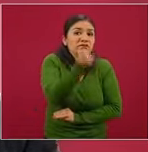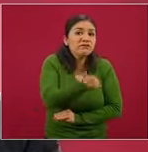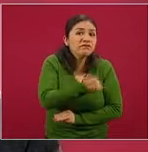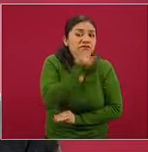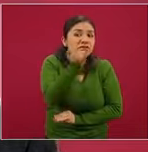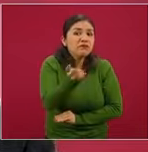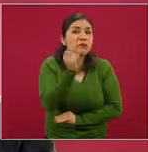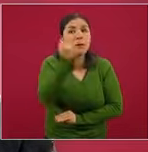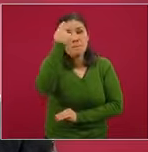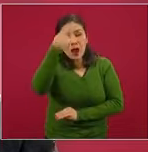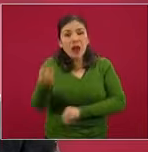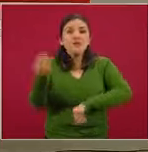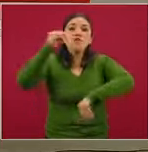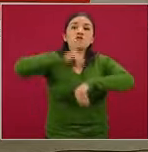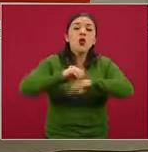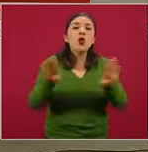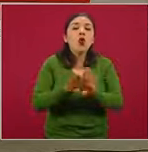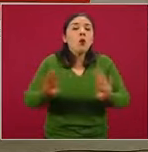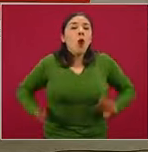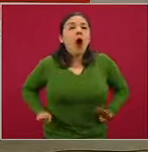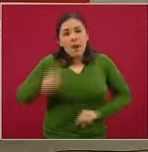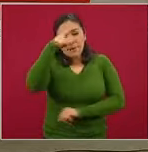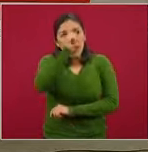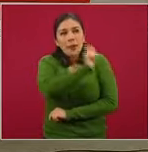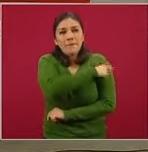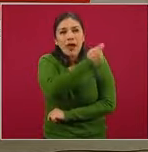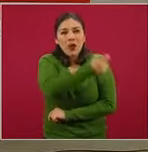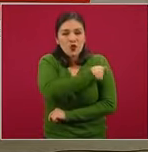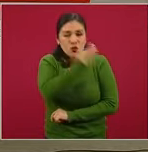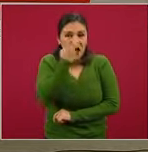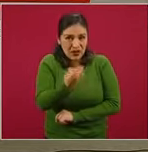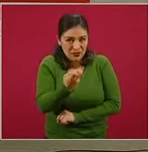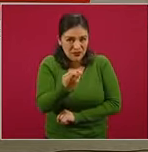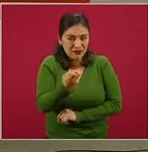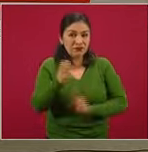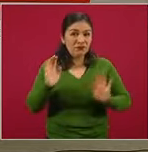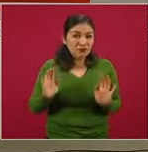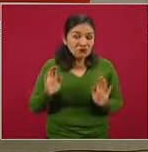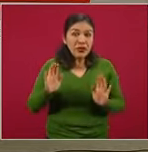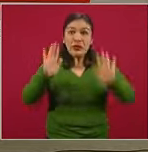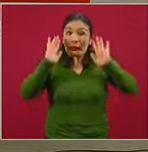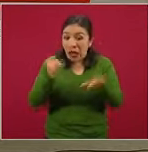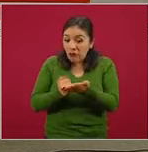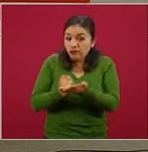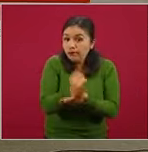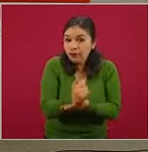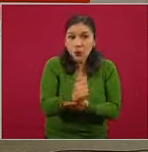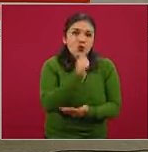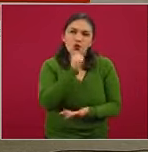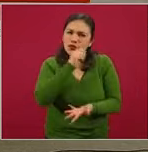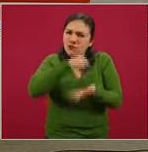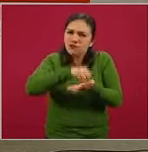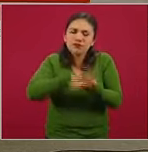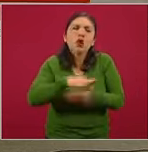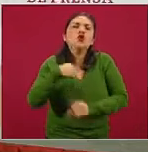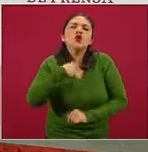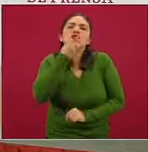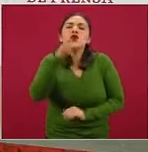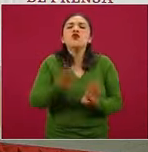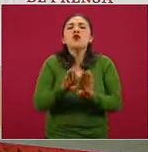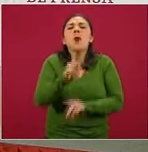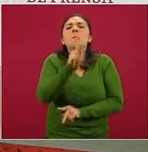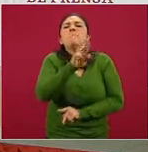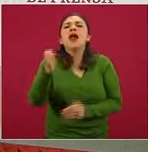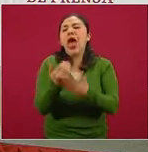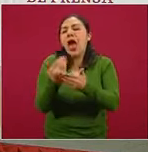llamarle precandidatos a vacunas. Uso término, no es un término formalmente establecido, yo le llamo